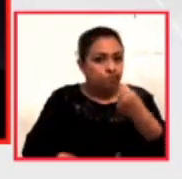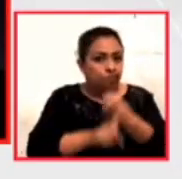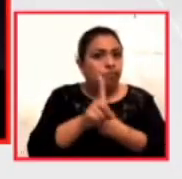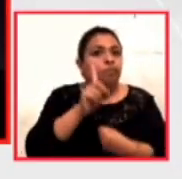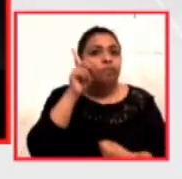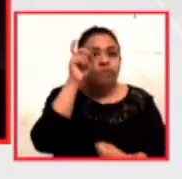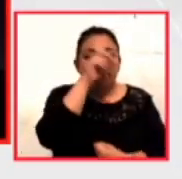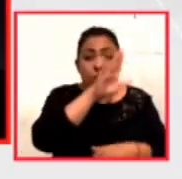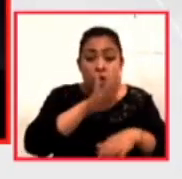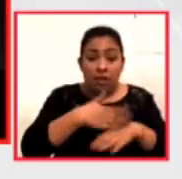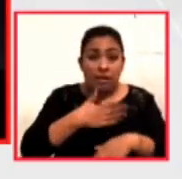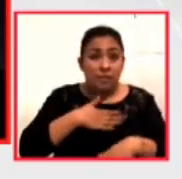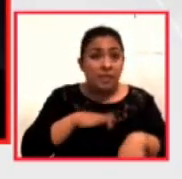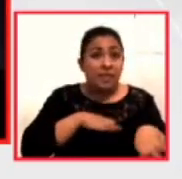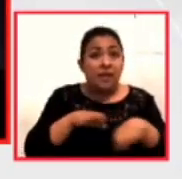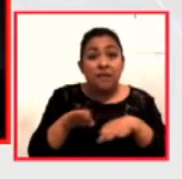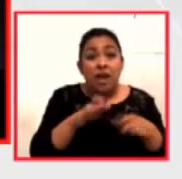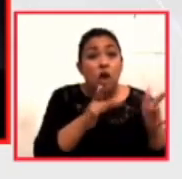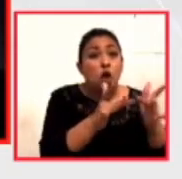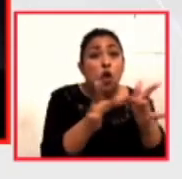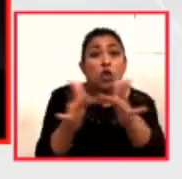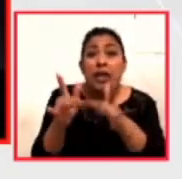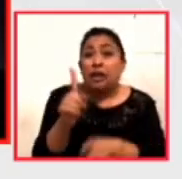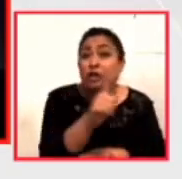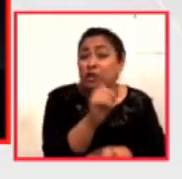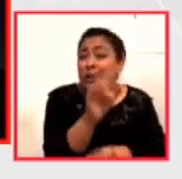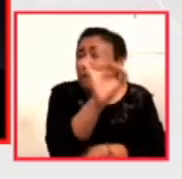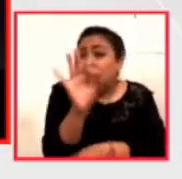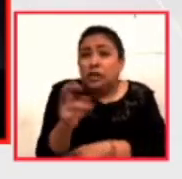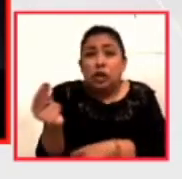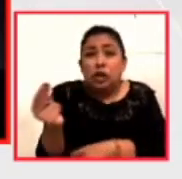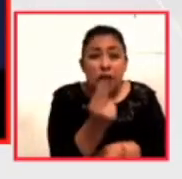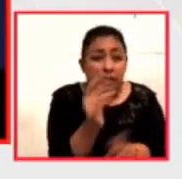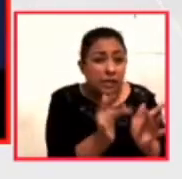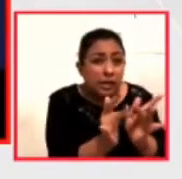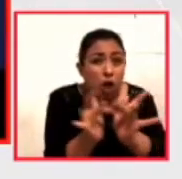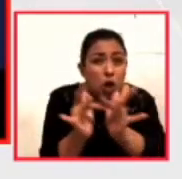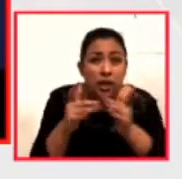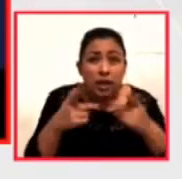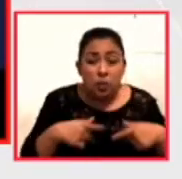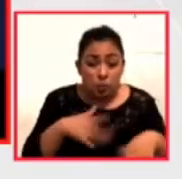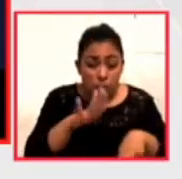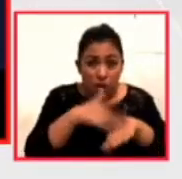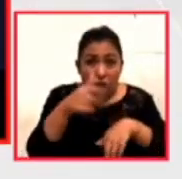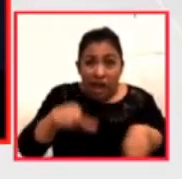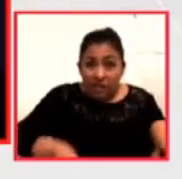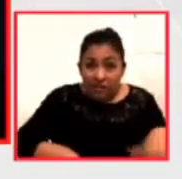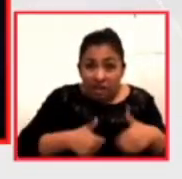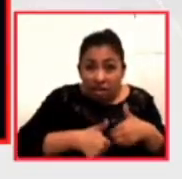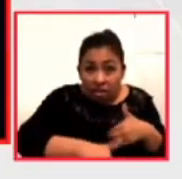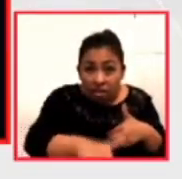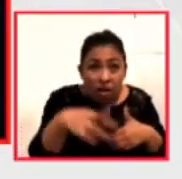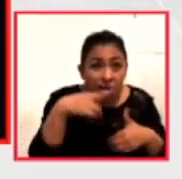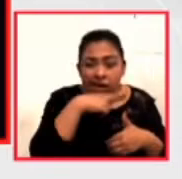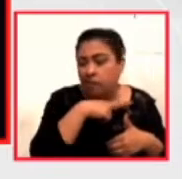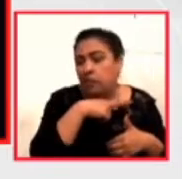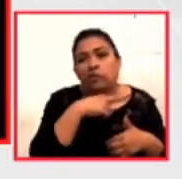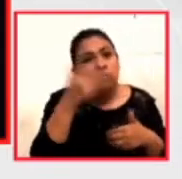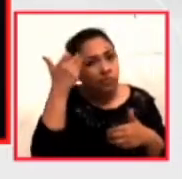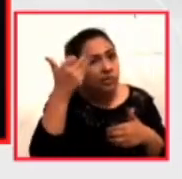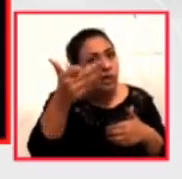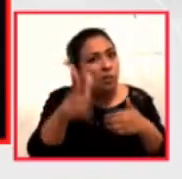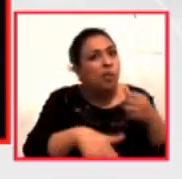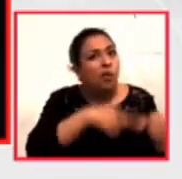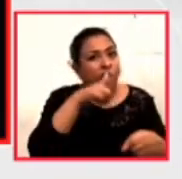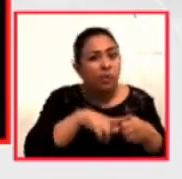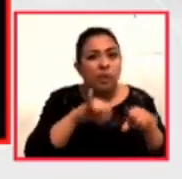porque su trabajo es de contacto al 100%, por lo que sus actividades serán de las que tardarán en volver a la normalidad. Con información